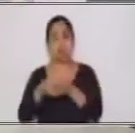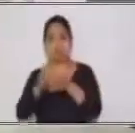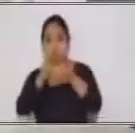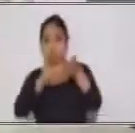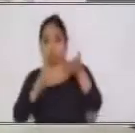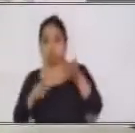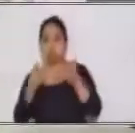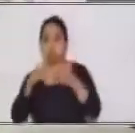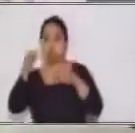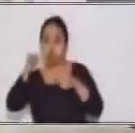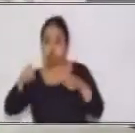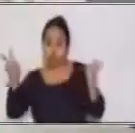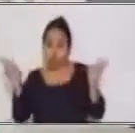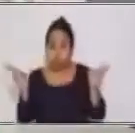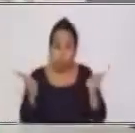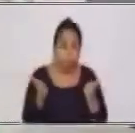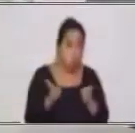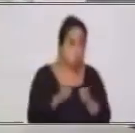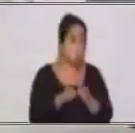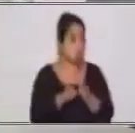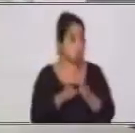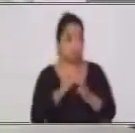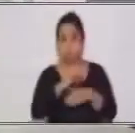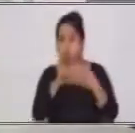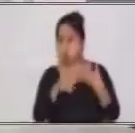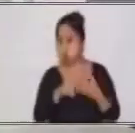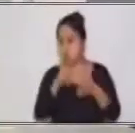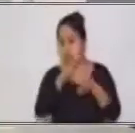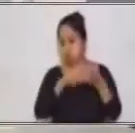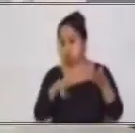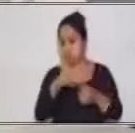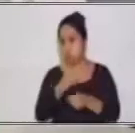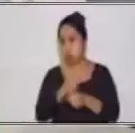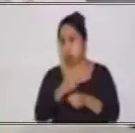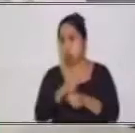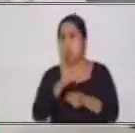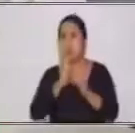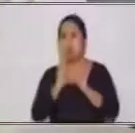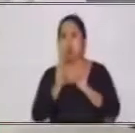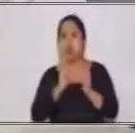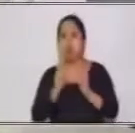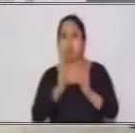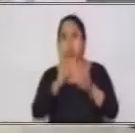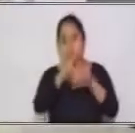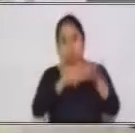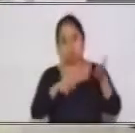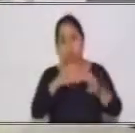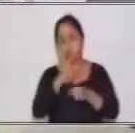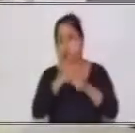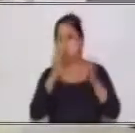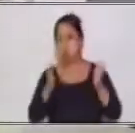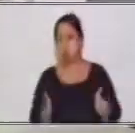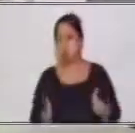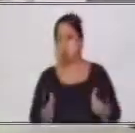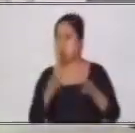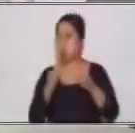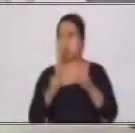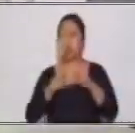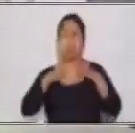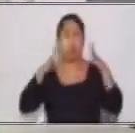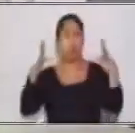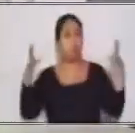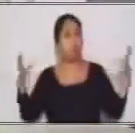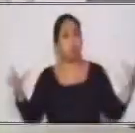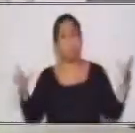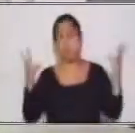estoy haciendo un resumen de todo lo que es literatura guatemalteca, porque si hablamos de literatura guatemalteca, es muy amplio el tema